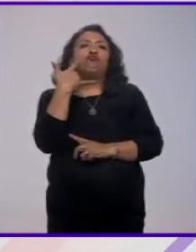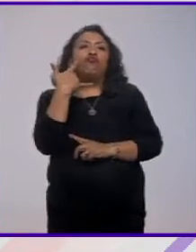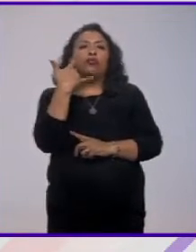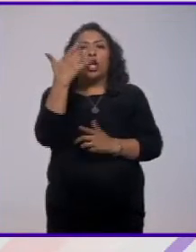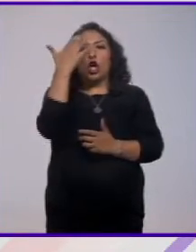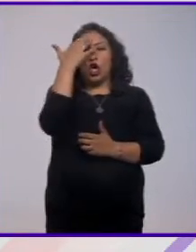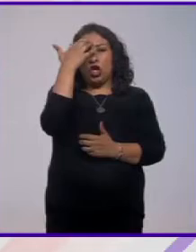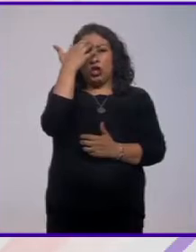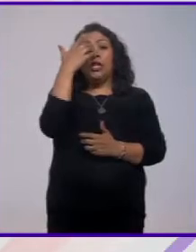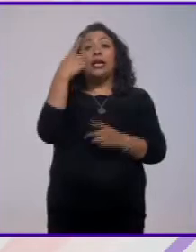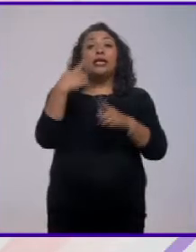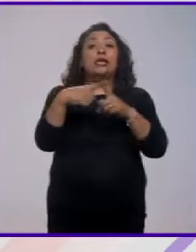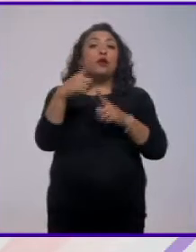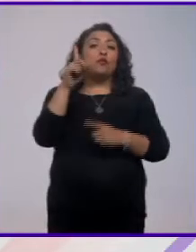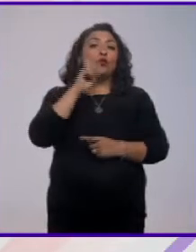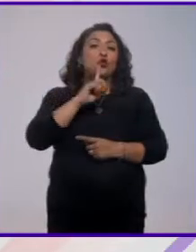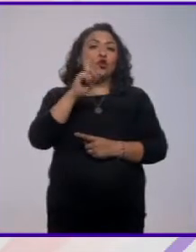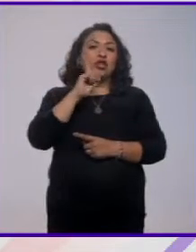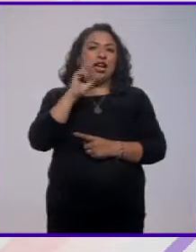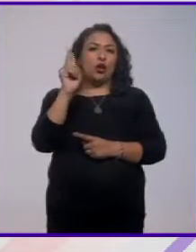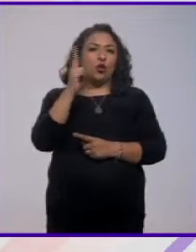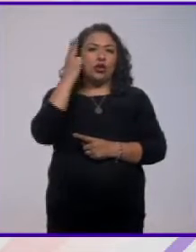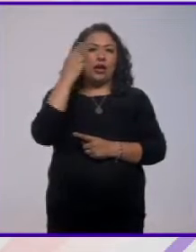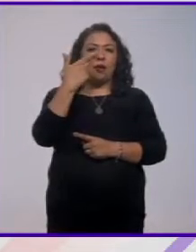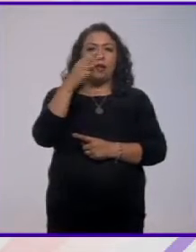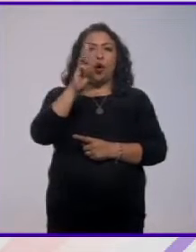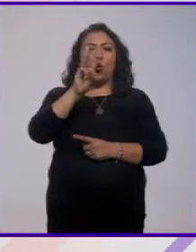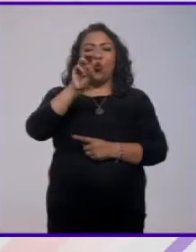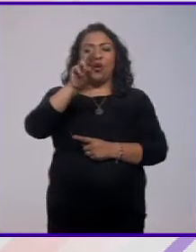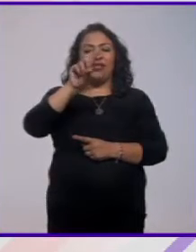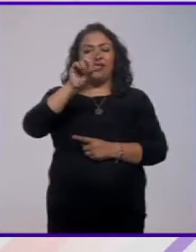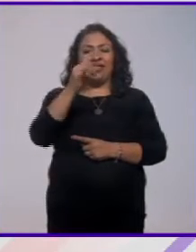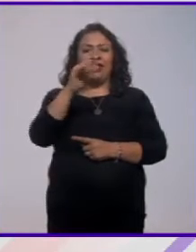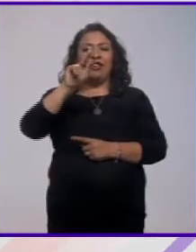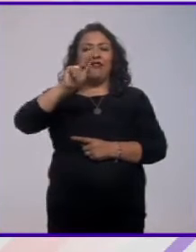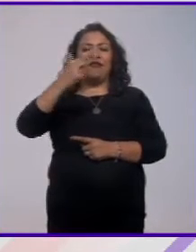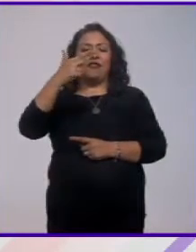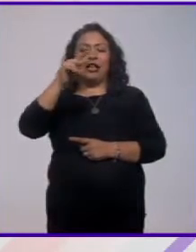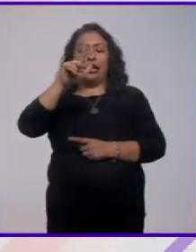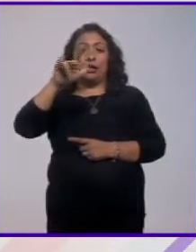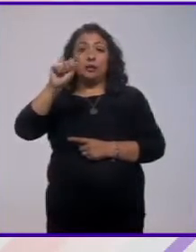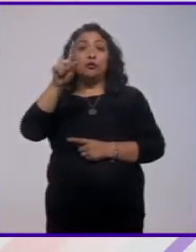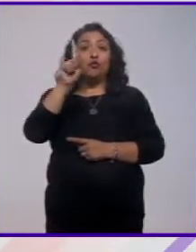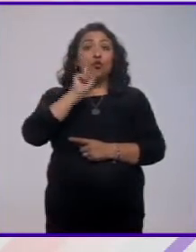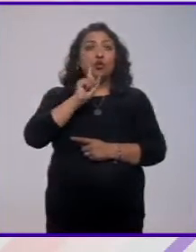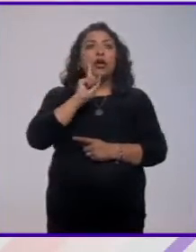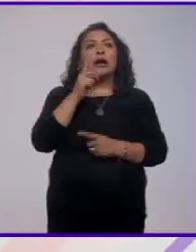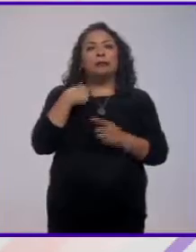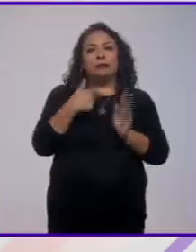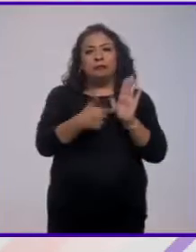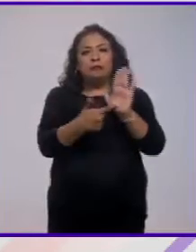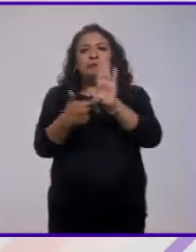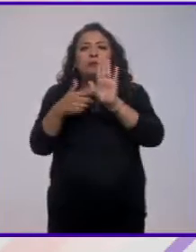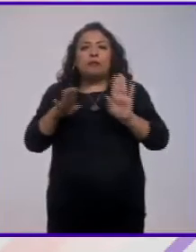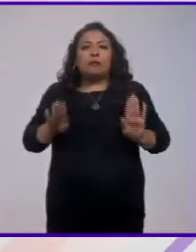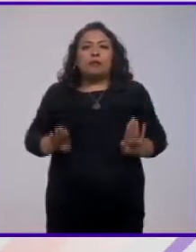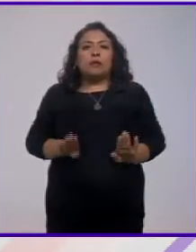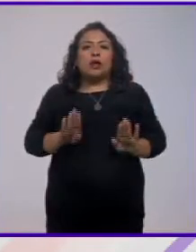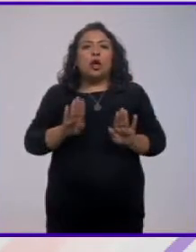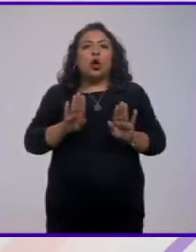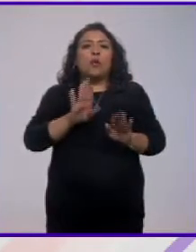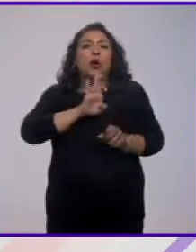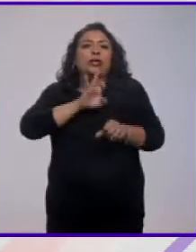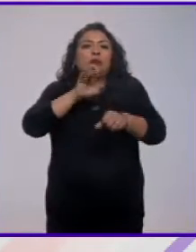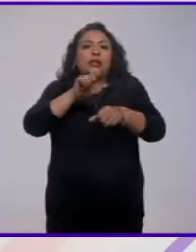aproximación, impartida por la catedrática de la UNAM, Wendy Phillips. La especialista expone los rasgos esenciales que la hacen